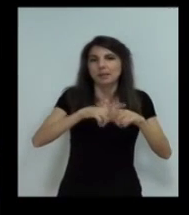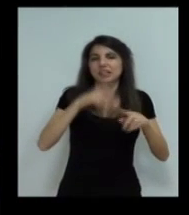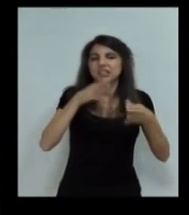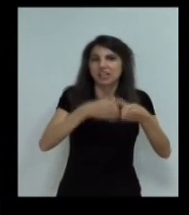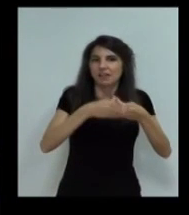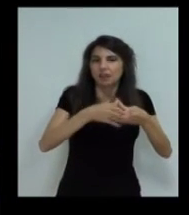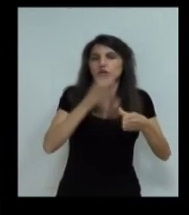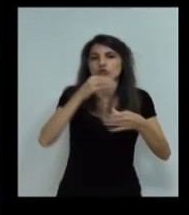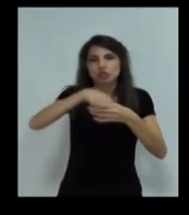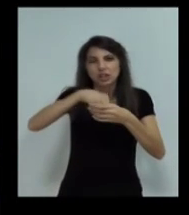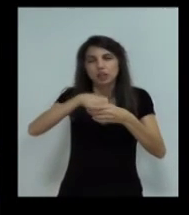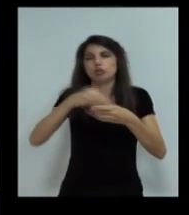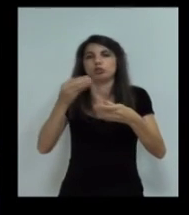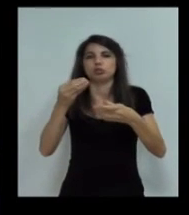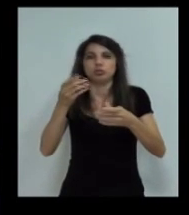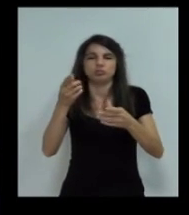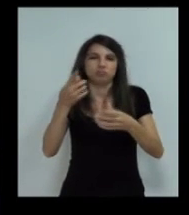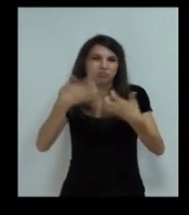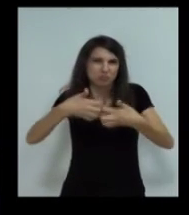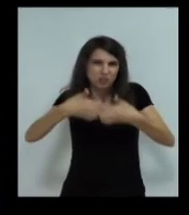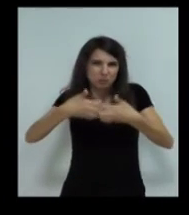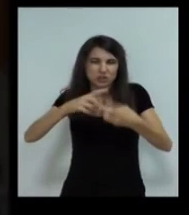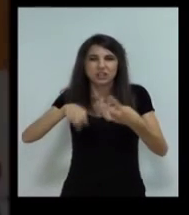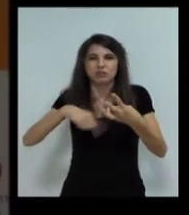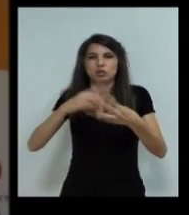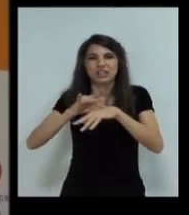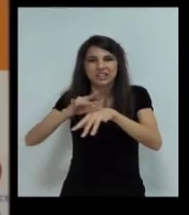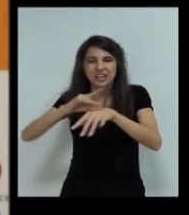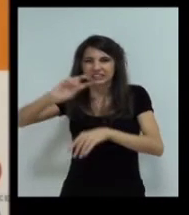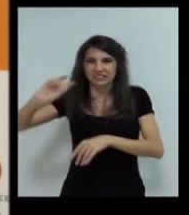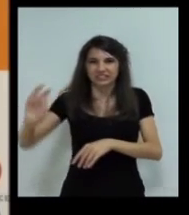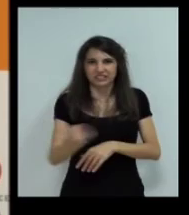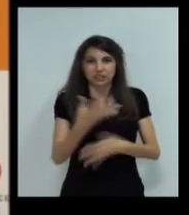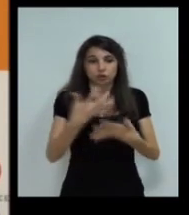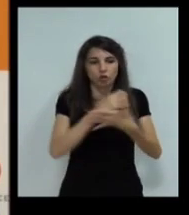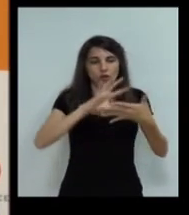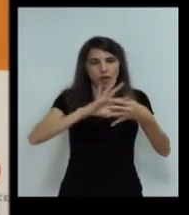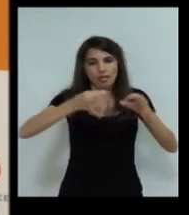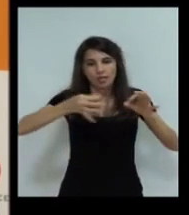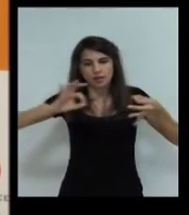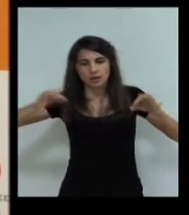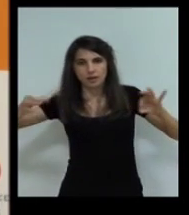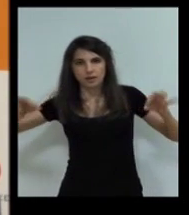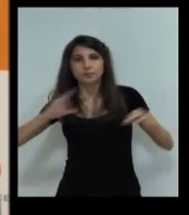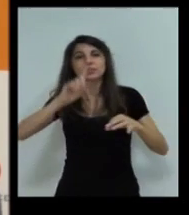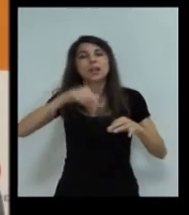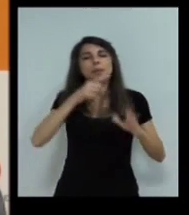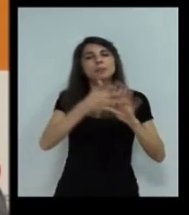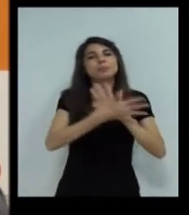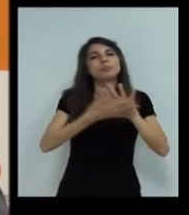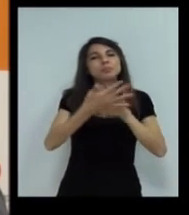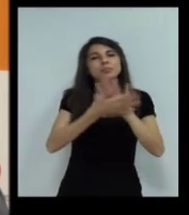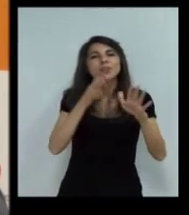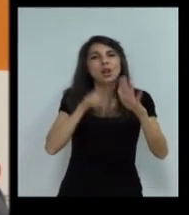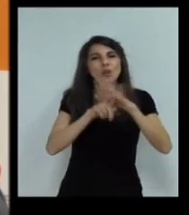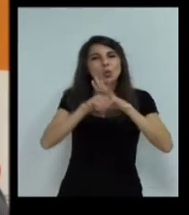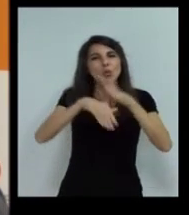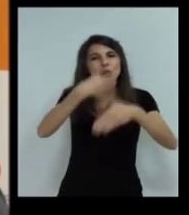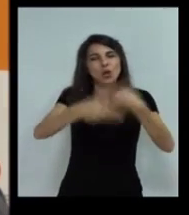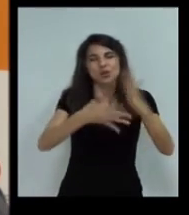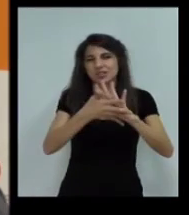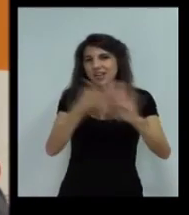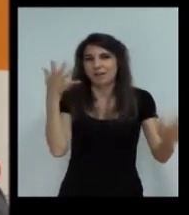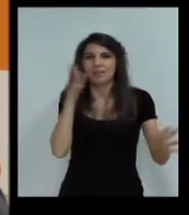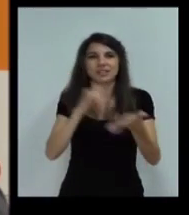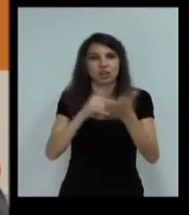los dispositivos, las guías, en fin, todo lo que es la cadena que implica esto. Hemos hablado de la evolución tan rápida de la tecnología, pues es un reto para